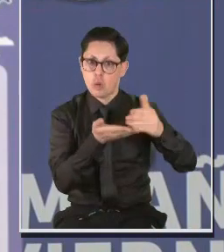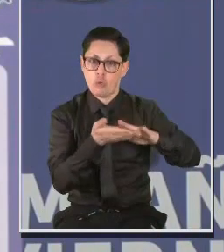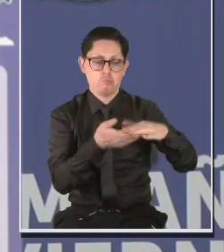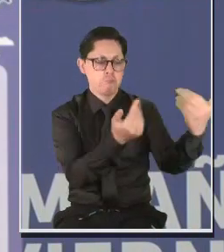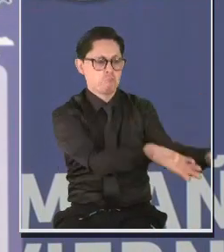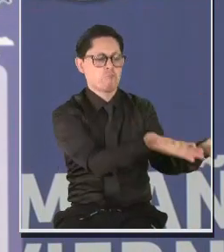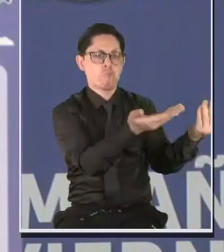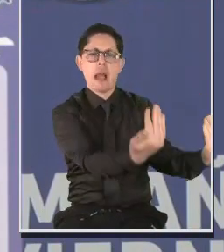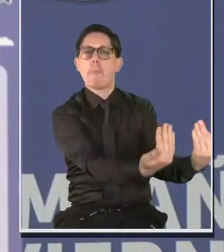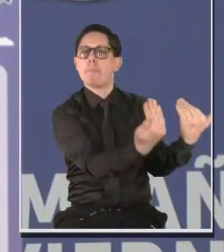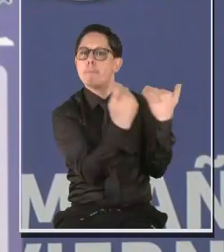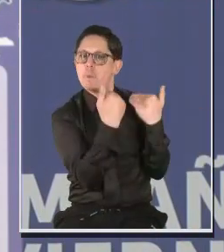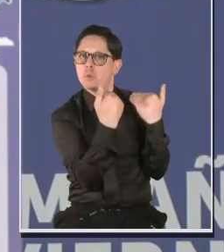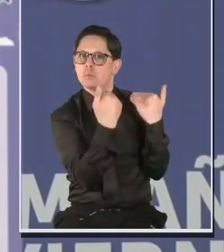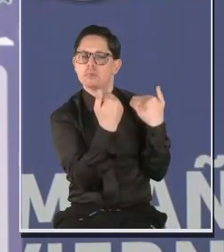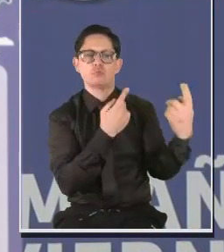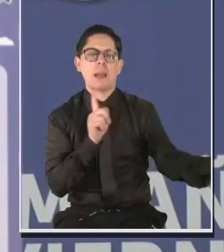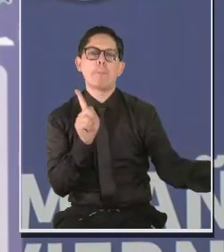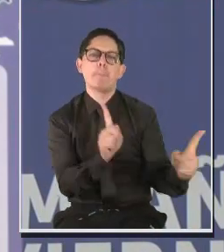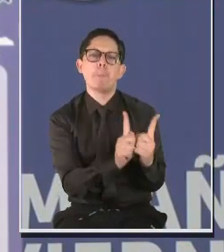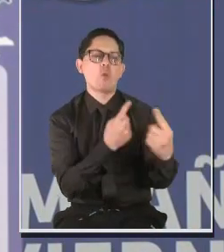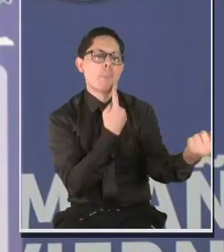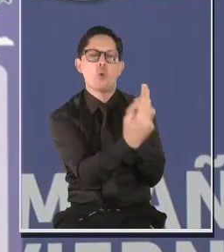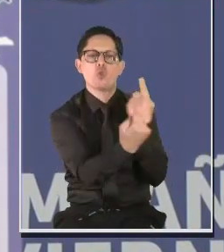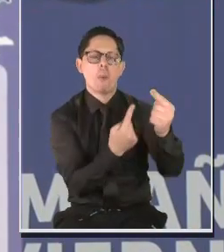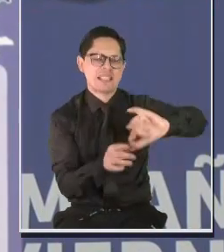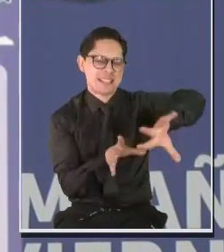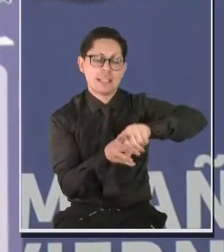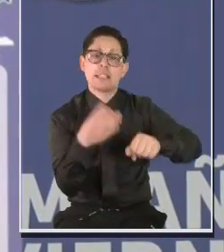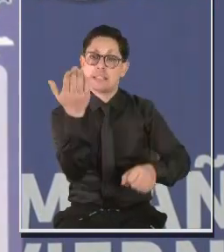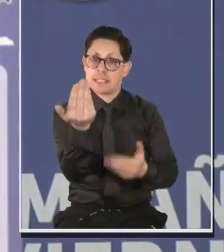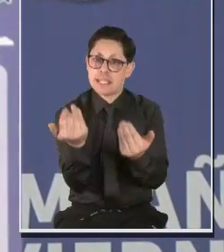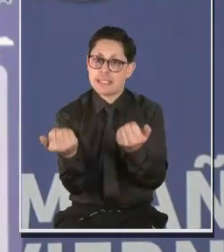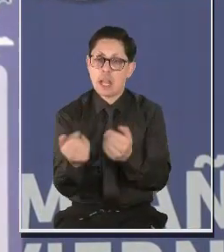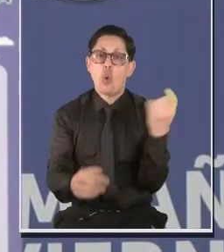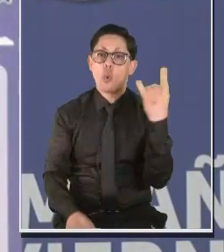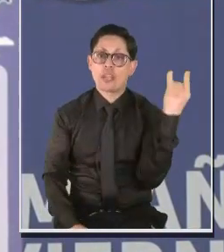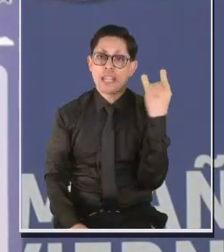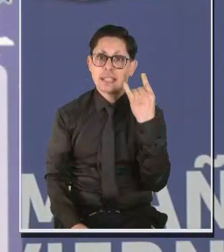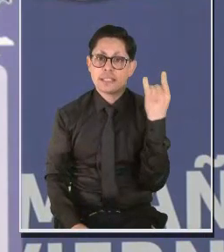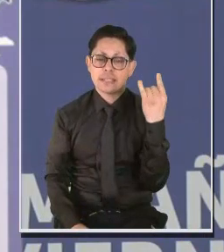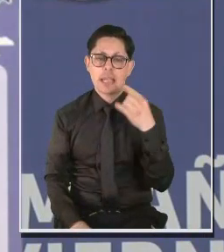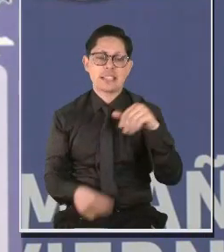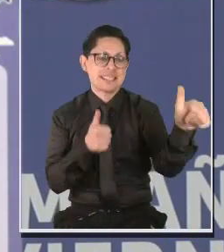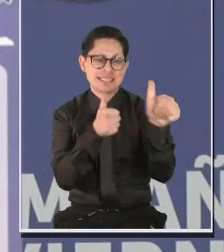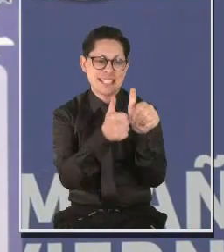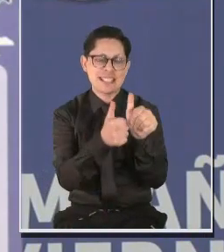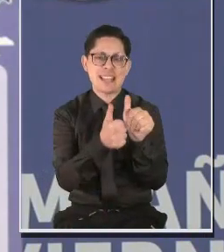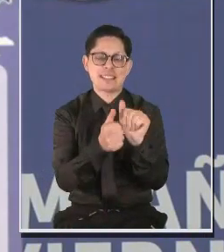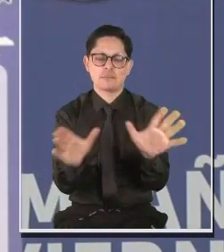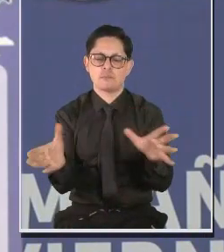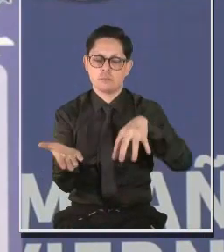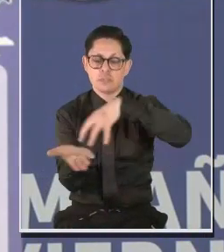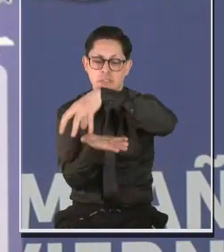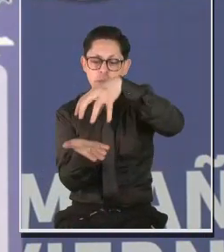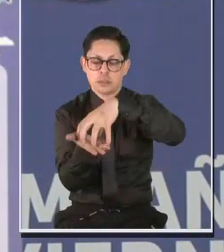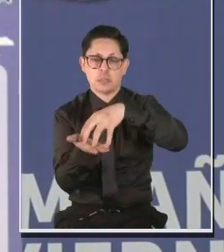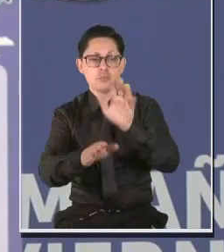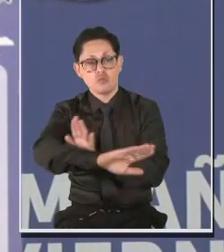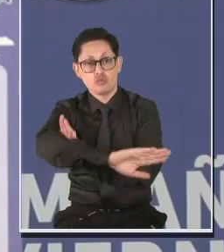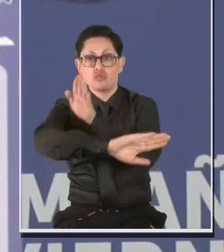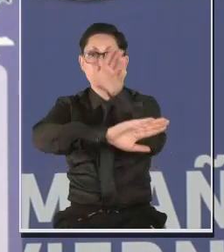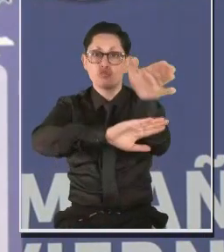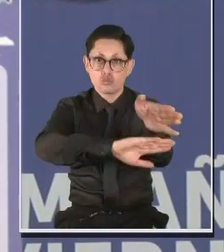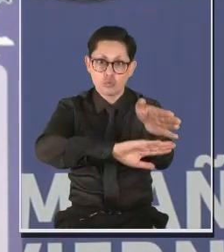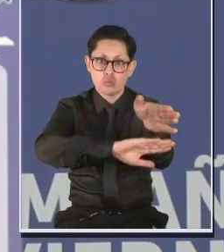entregar una atención mucho más integral si necesitas un servicio de urgencia cerca del barrio lo ideal es ir a